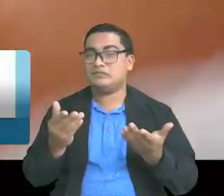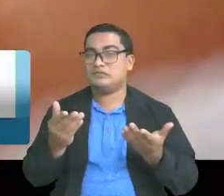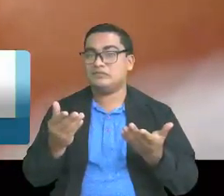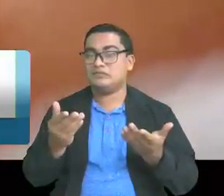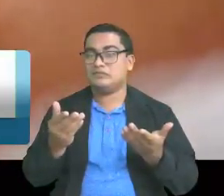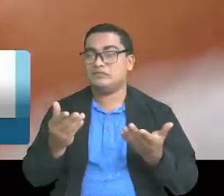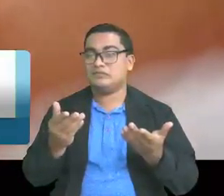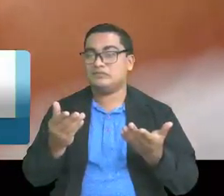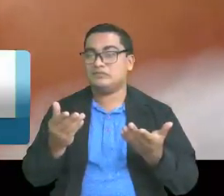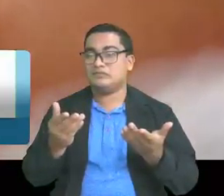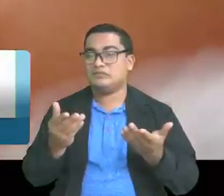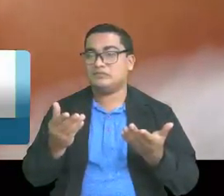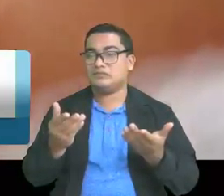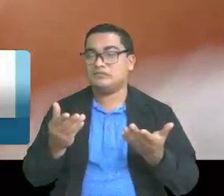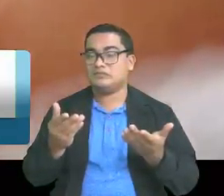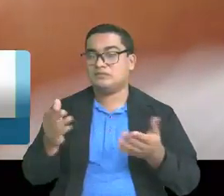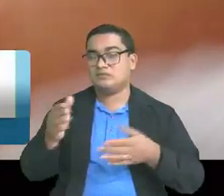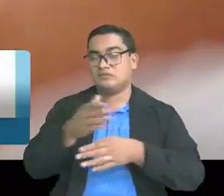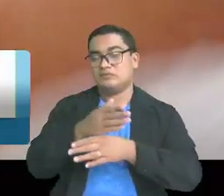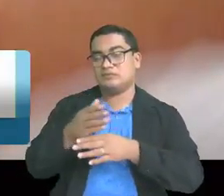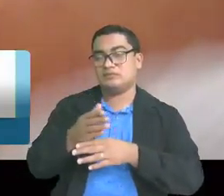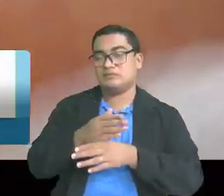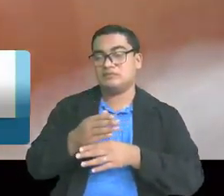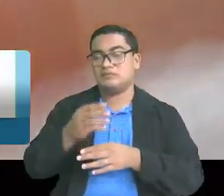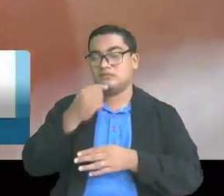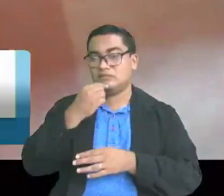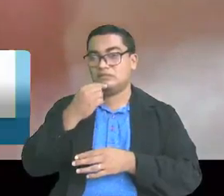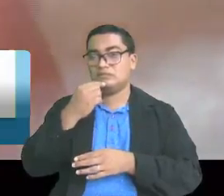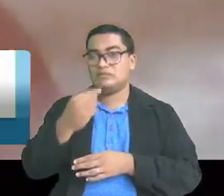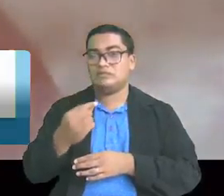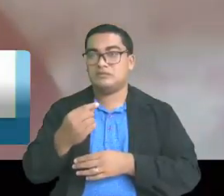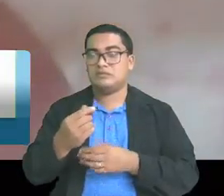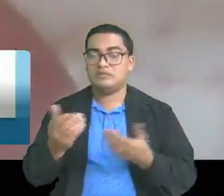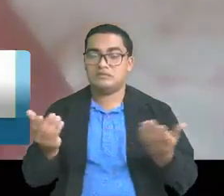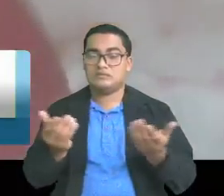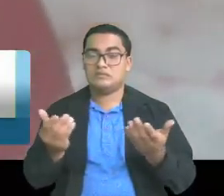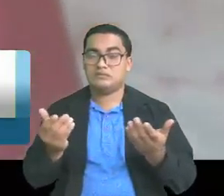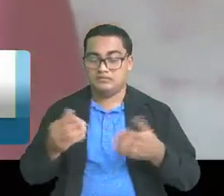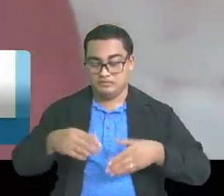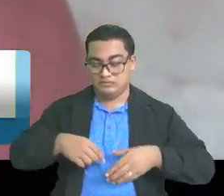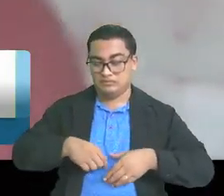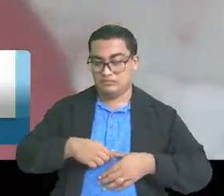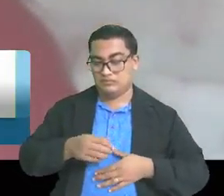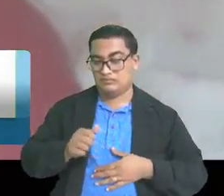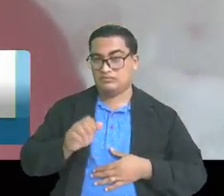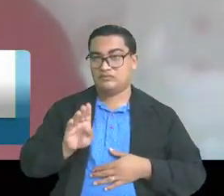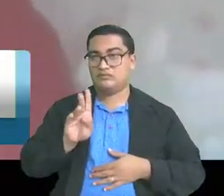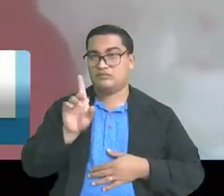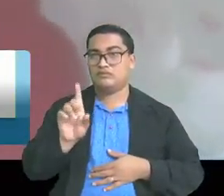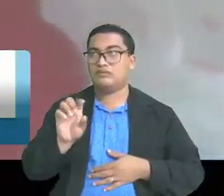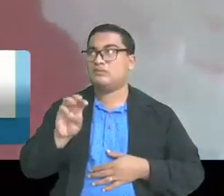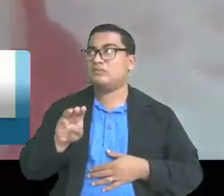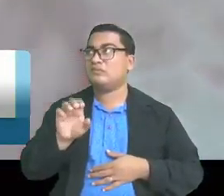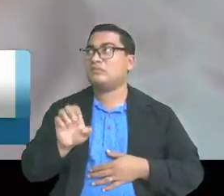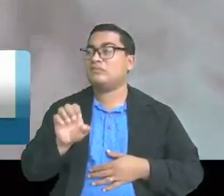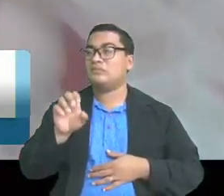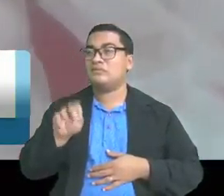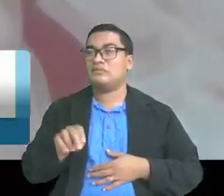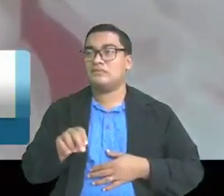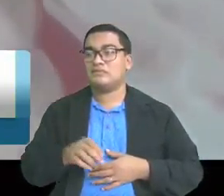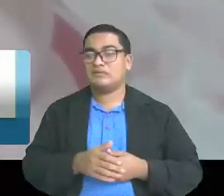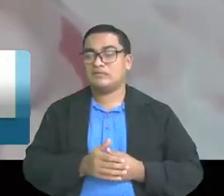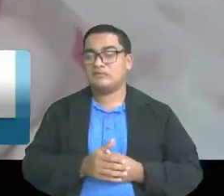brotar y se va a complicar. Como nosotros tenemos los músculos de la pared abdominal y el orificio de la hernia, digamos